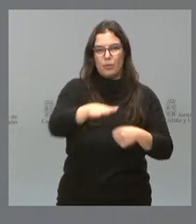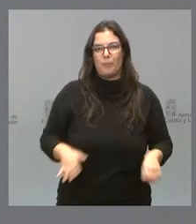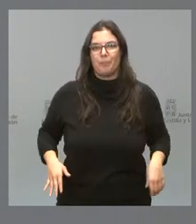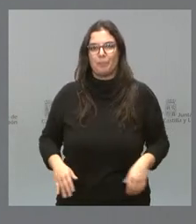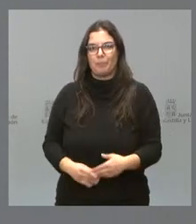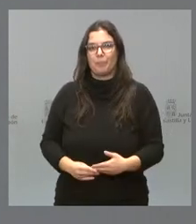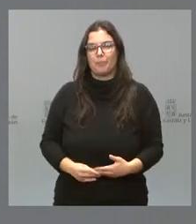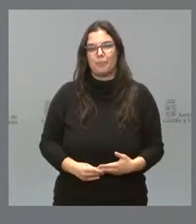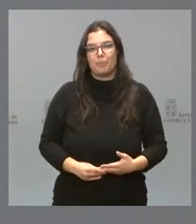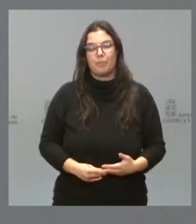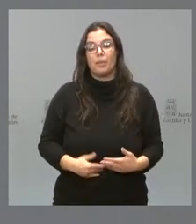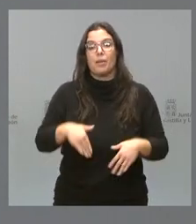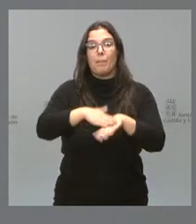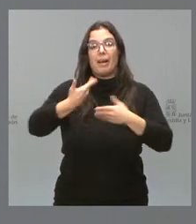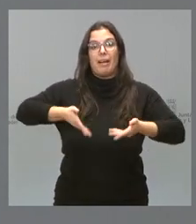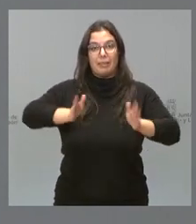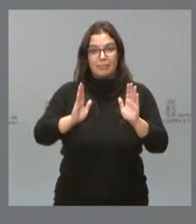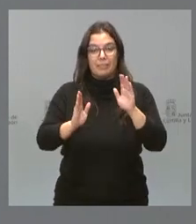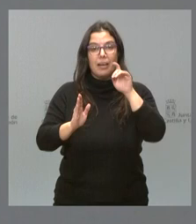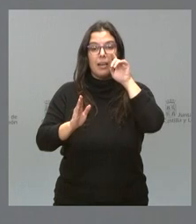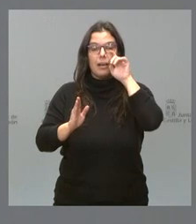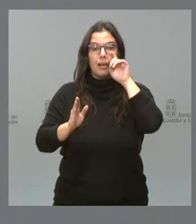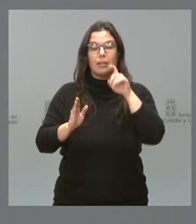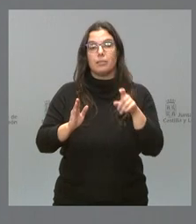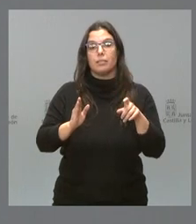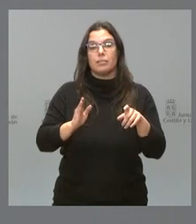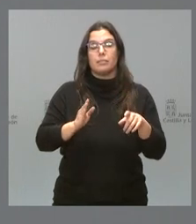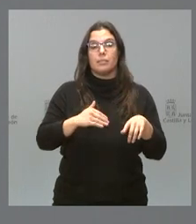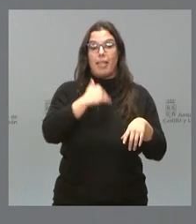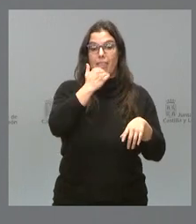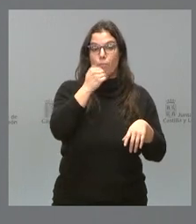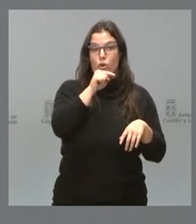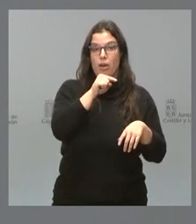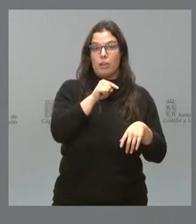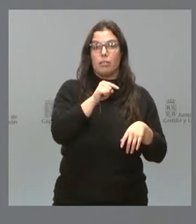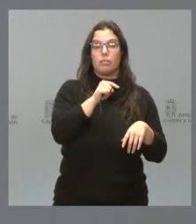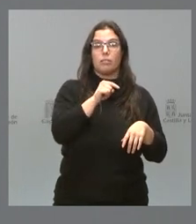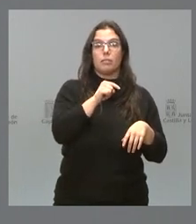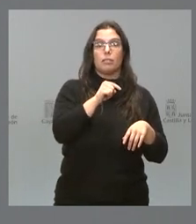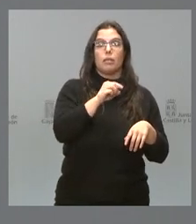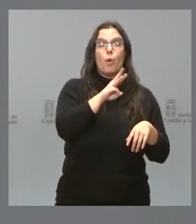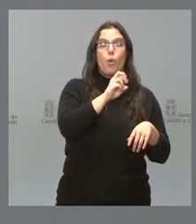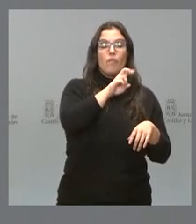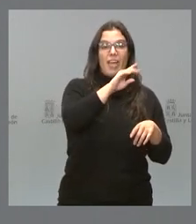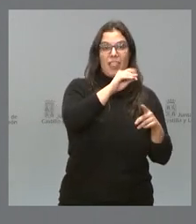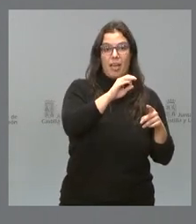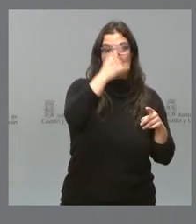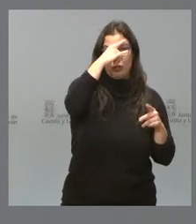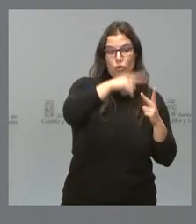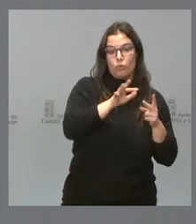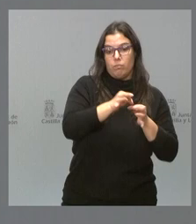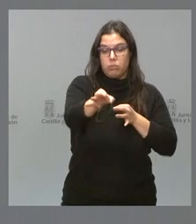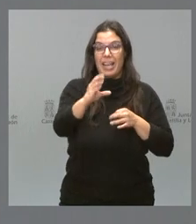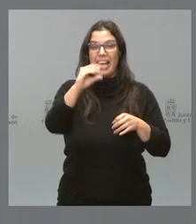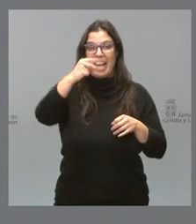para la carretera que une las localidades zamoranes de bóveda de toro y cañizal